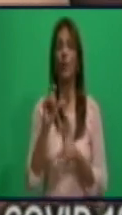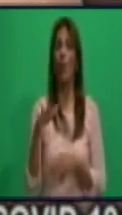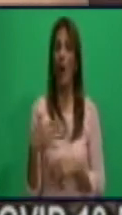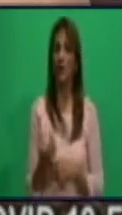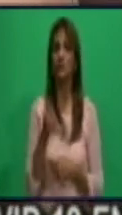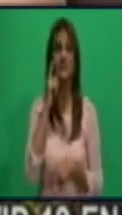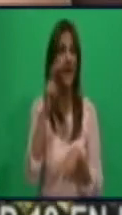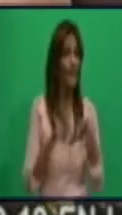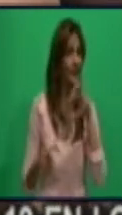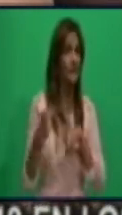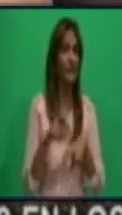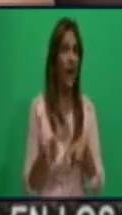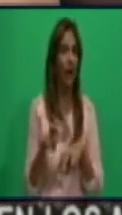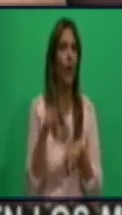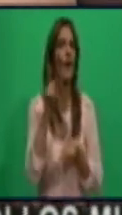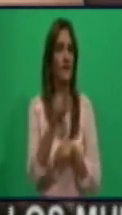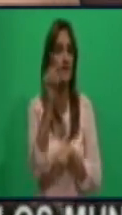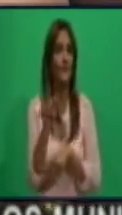relación